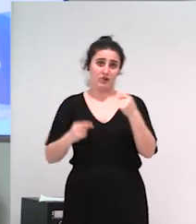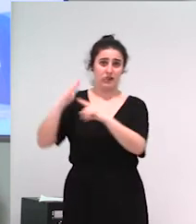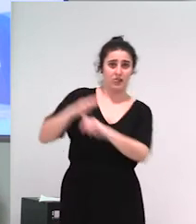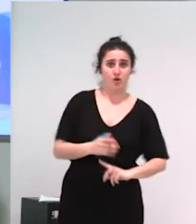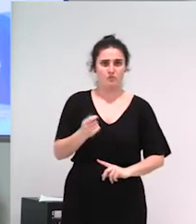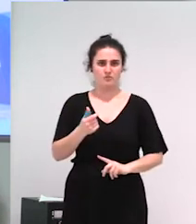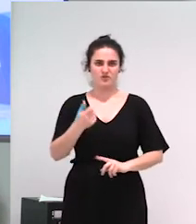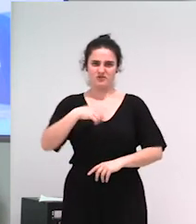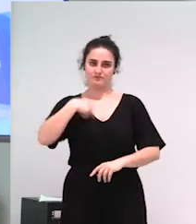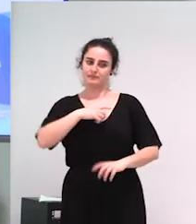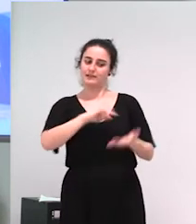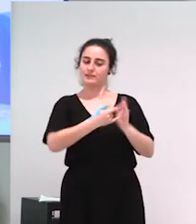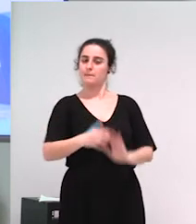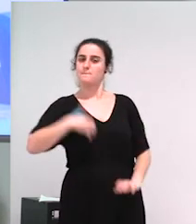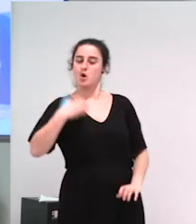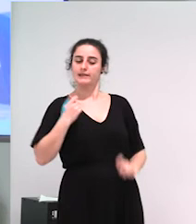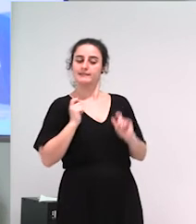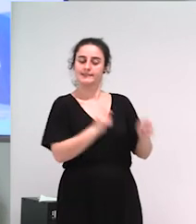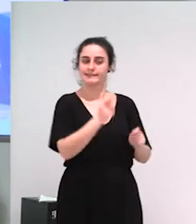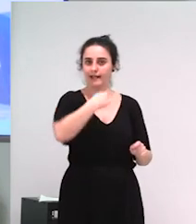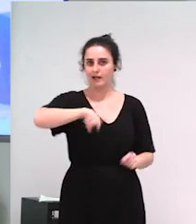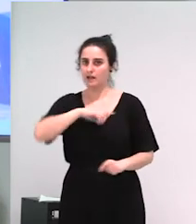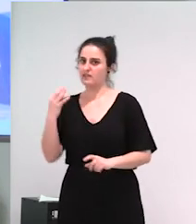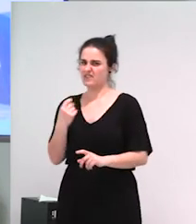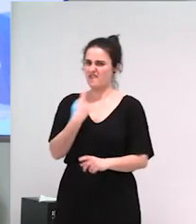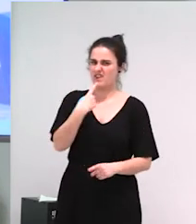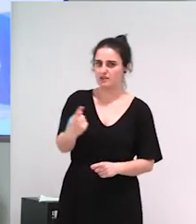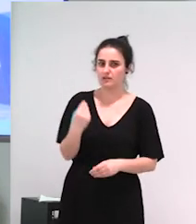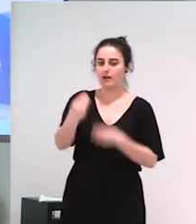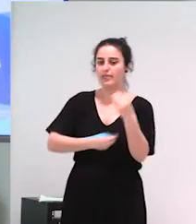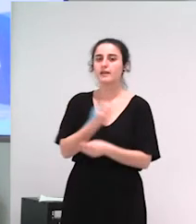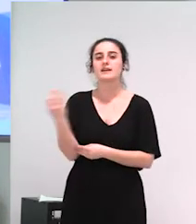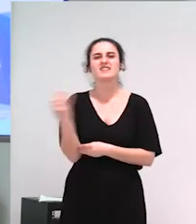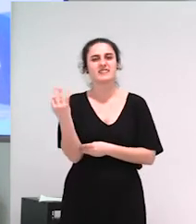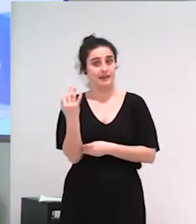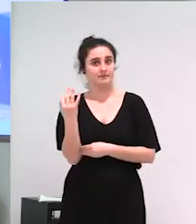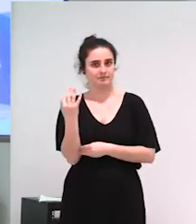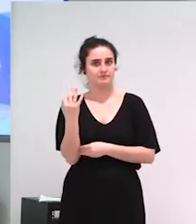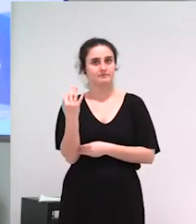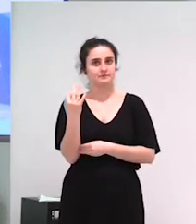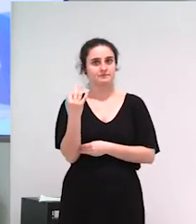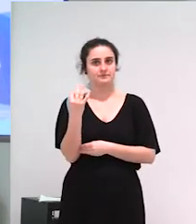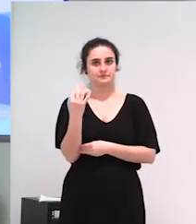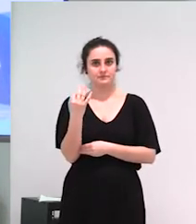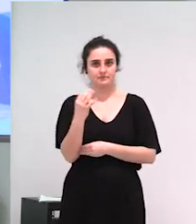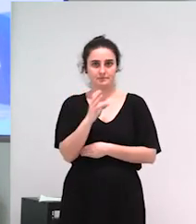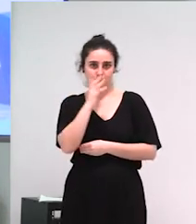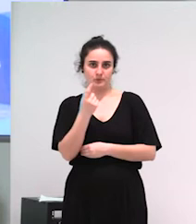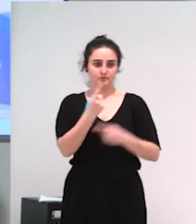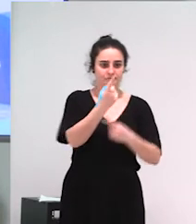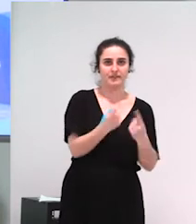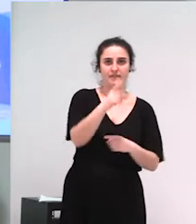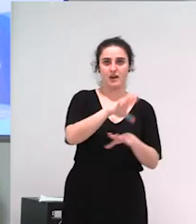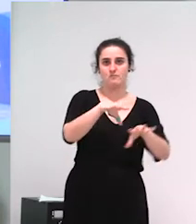que molestamos el sistema, seamos las que tengamos que estar diciendo qué hacer en lugar de unos oligopolios y de